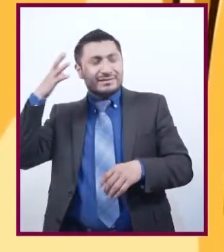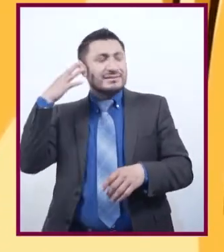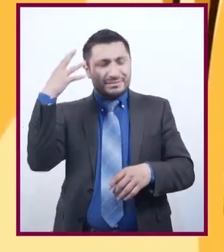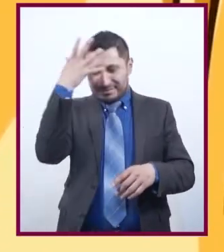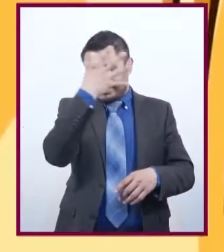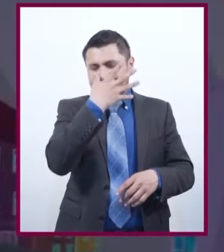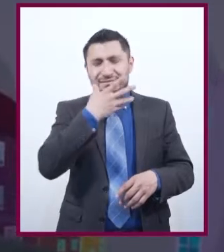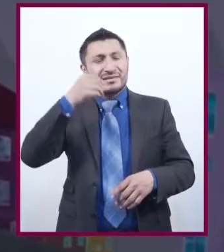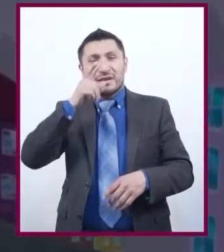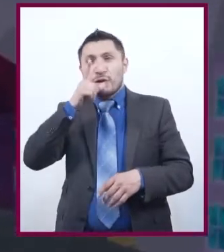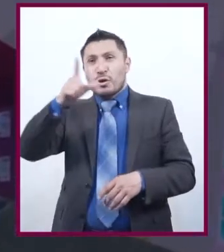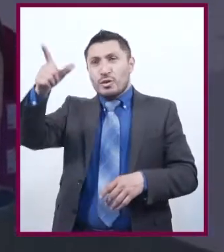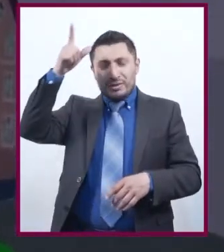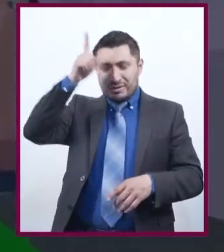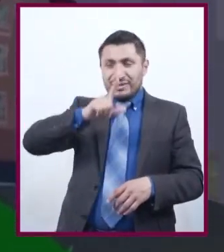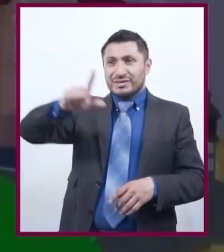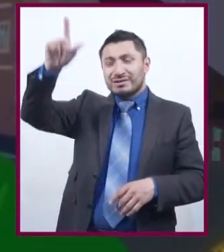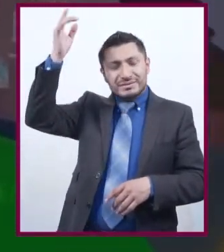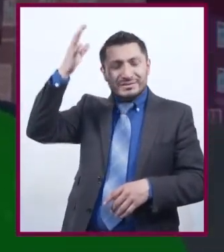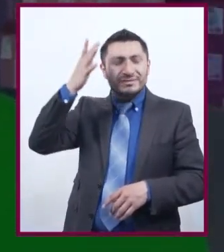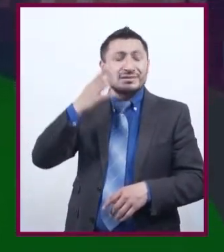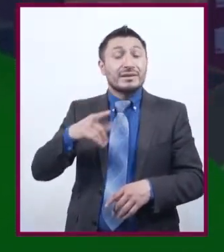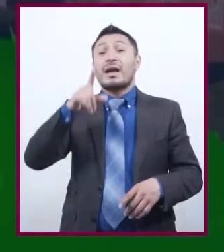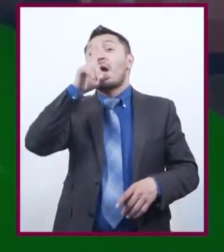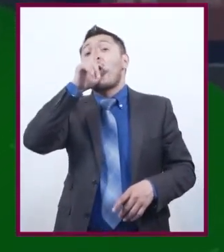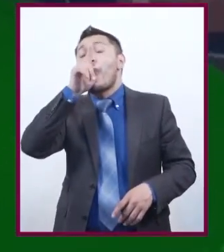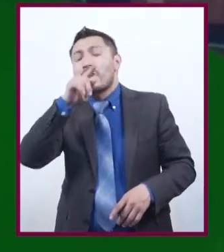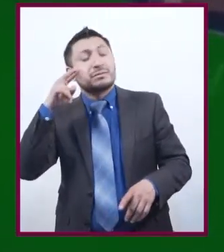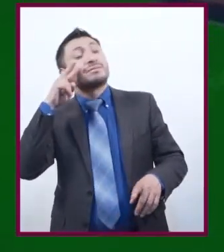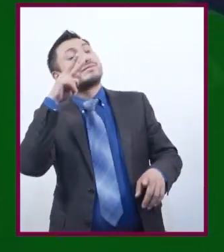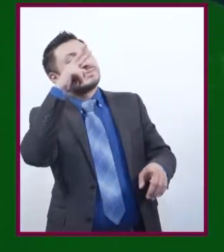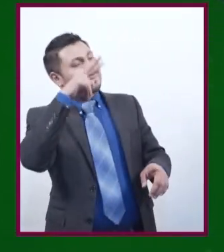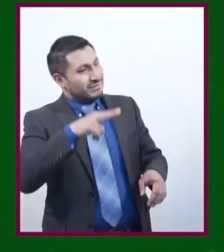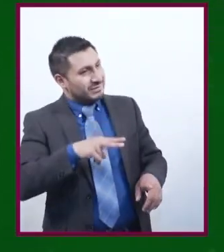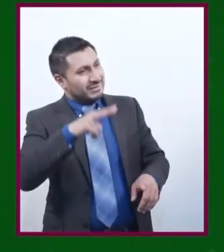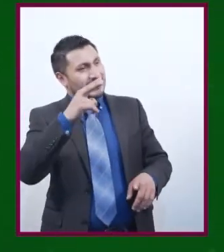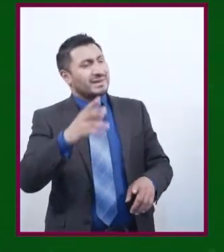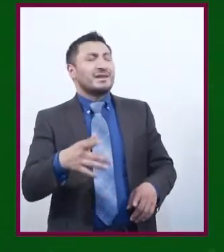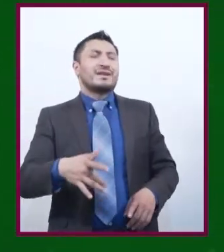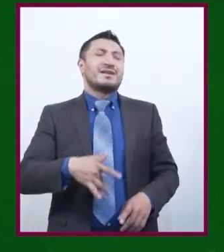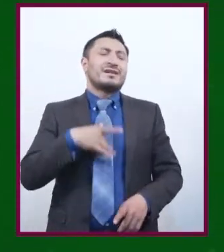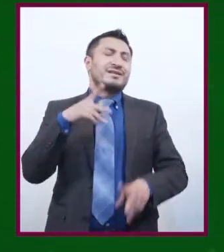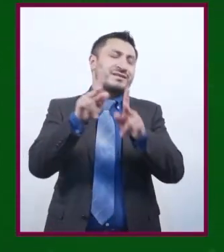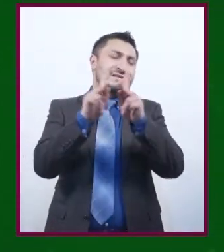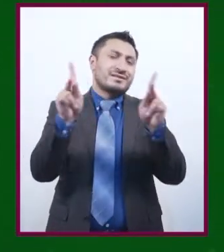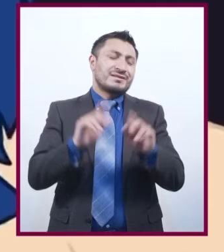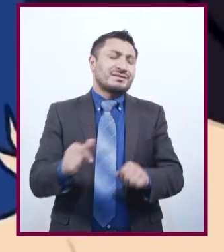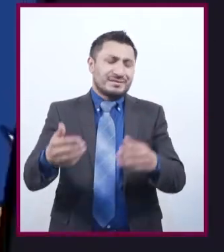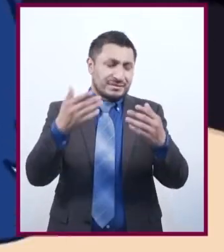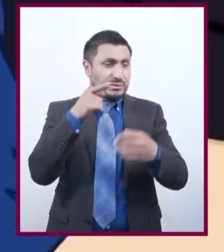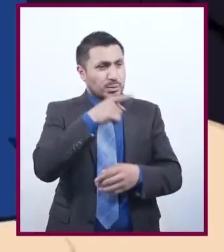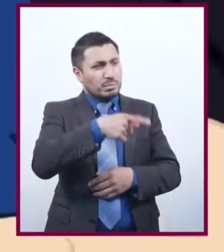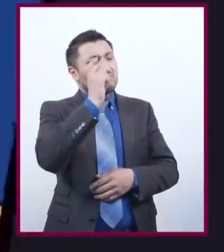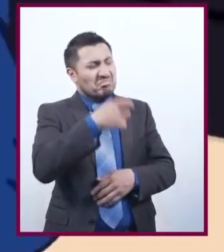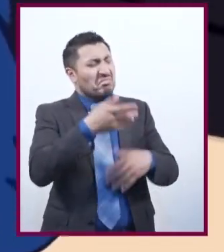oro su faz era tan bella A la luz de la luna que la golondrinita sintió se llena de Piedad quién